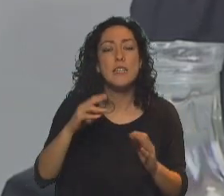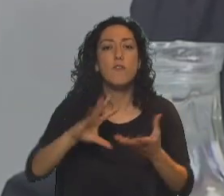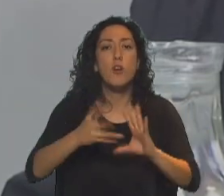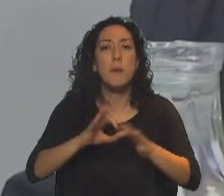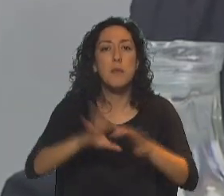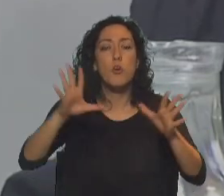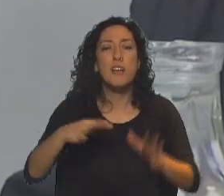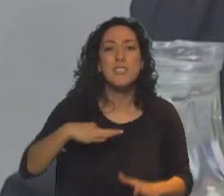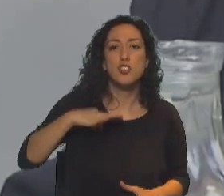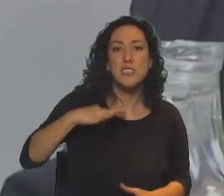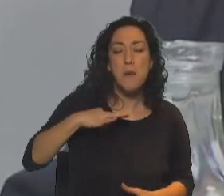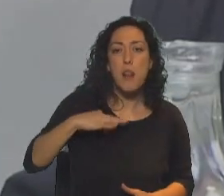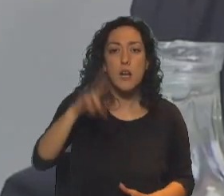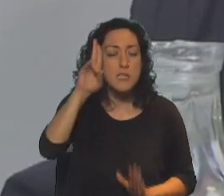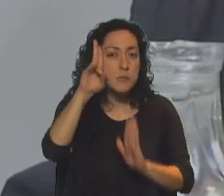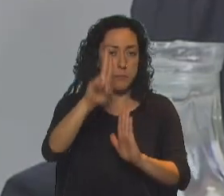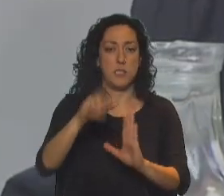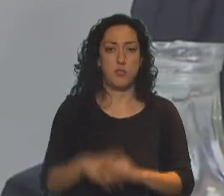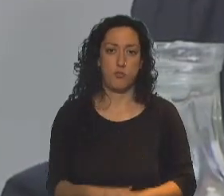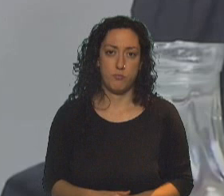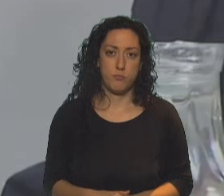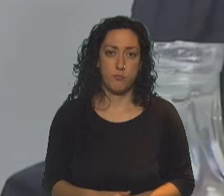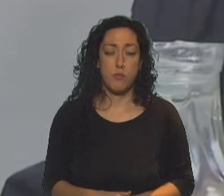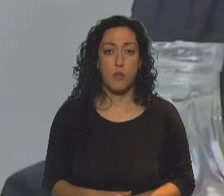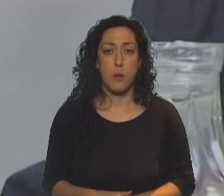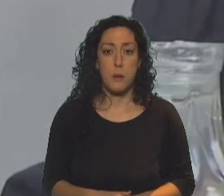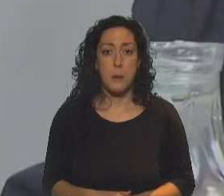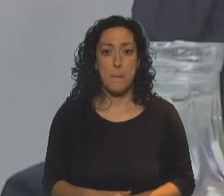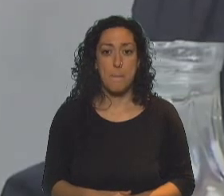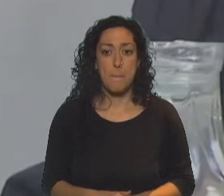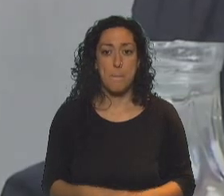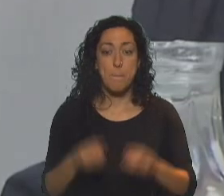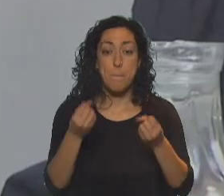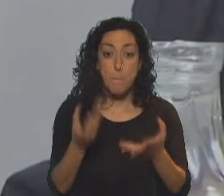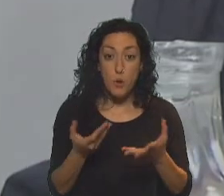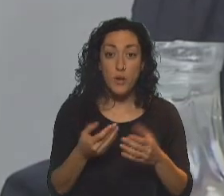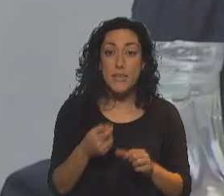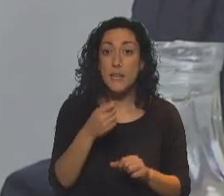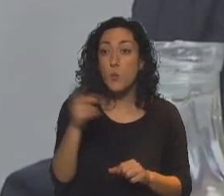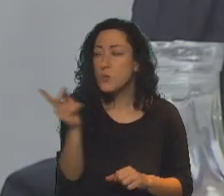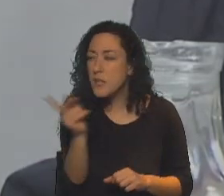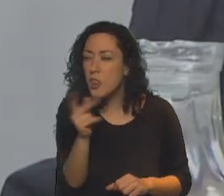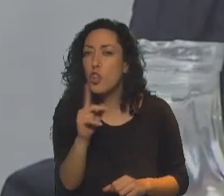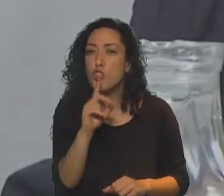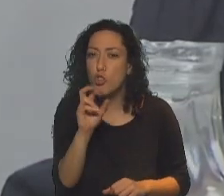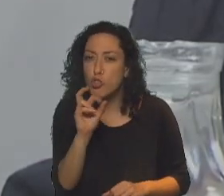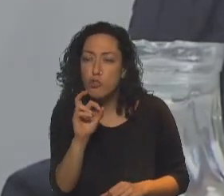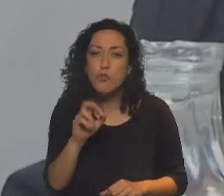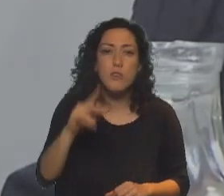democrático y cívico para reconstruir, porque si además, Toto, Ignacio, no hacemos eso, ¿ustedes creen que es posible